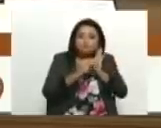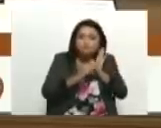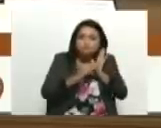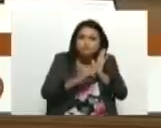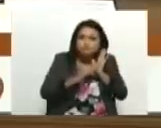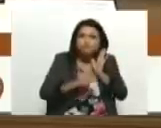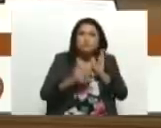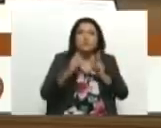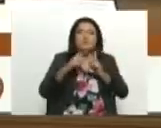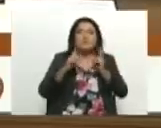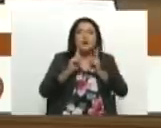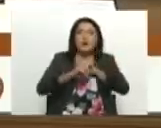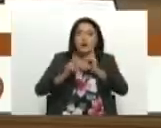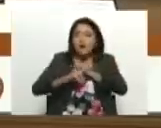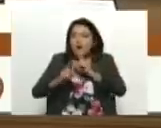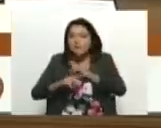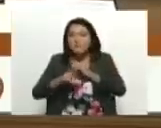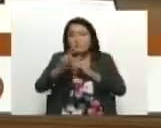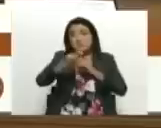acá presentes